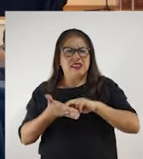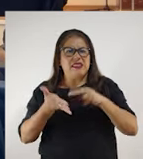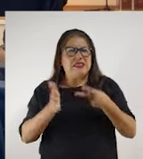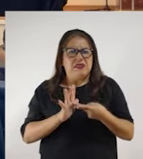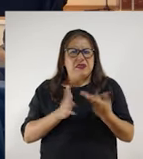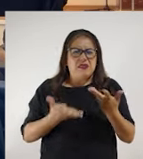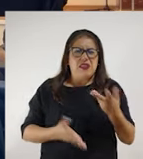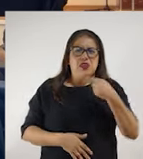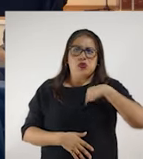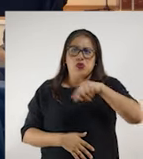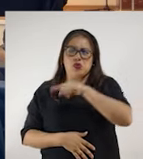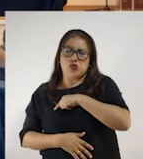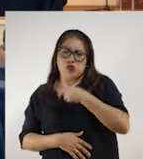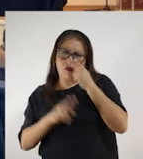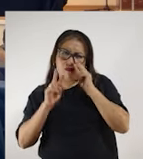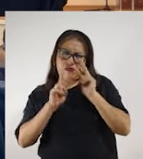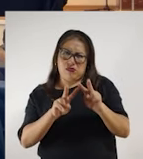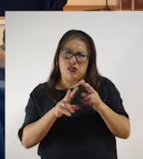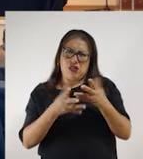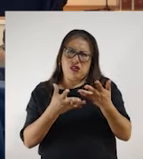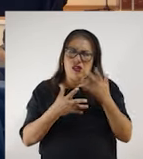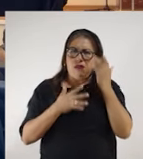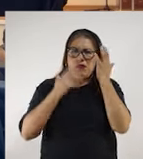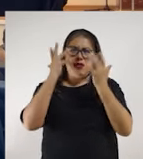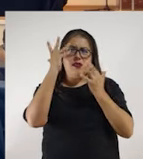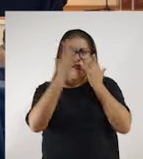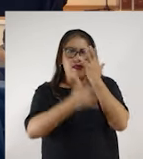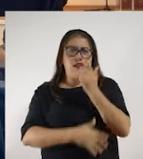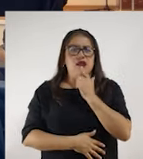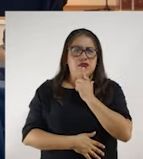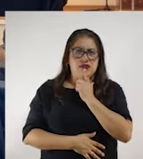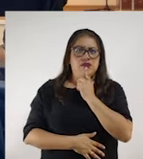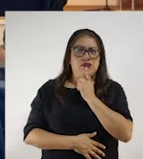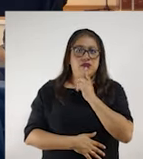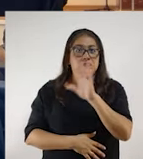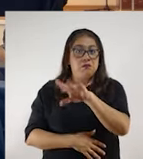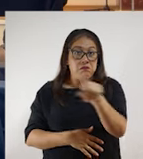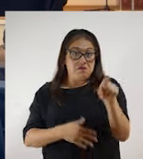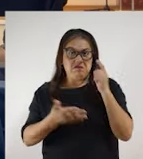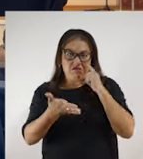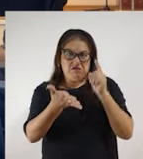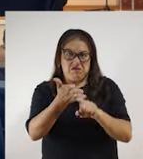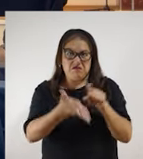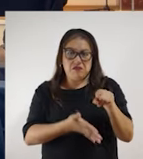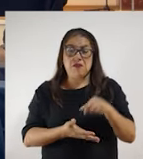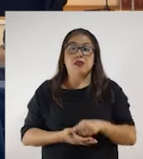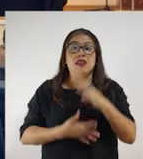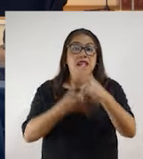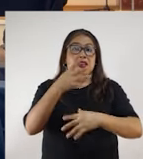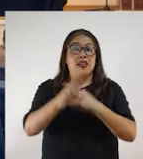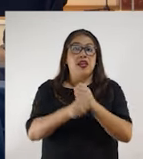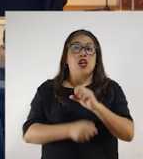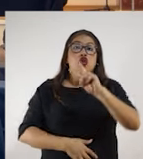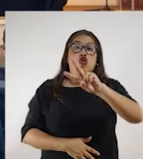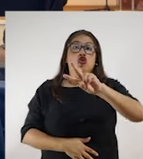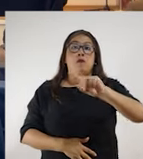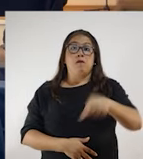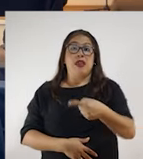¿Eso qué nos hace ver? ¿Qué nos hace pensar? Fíjense ustedes, en el